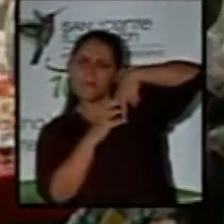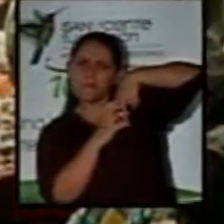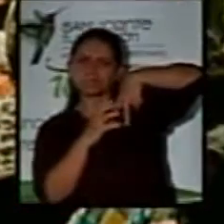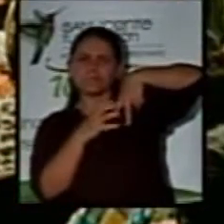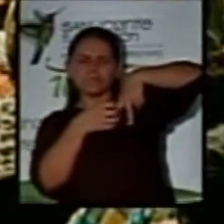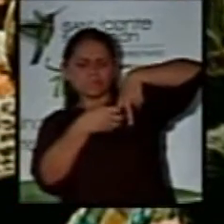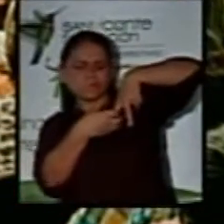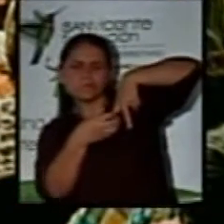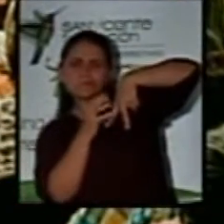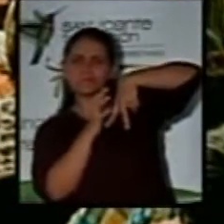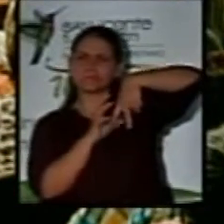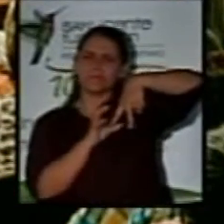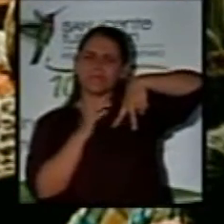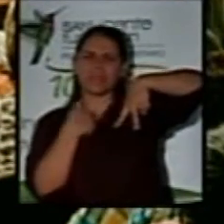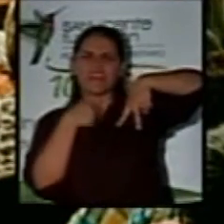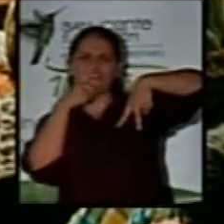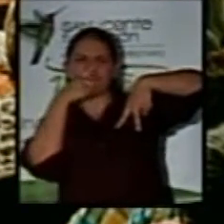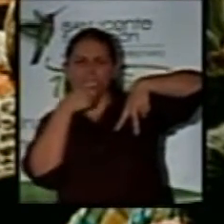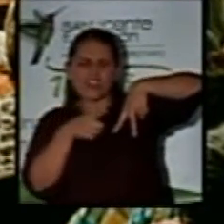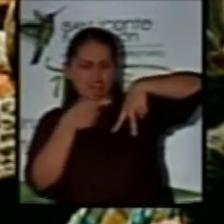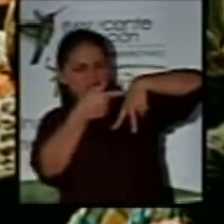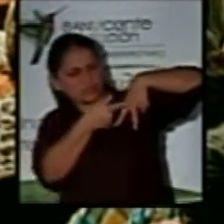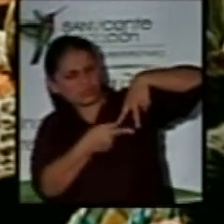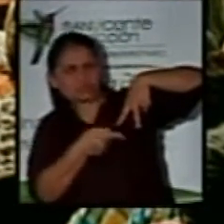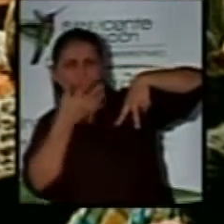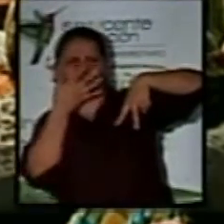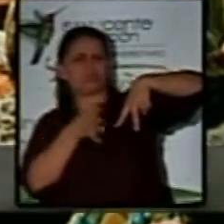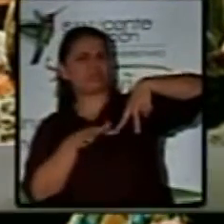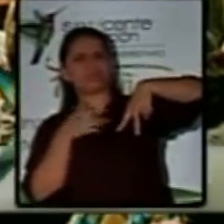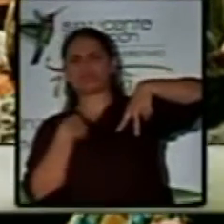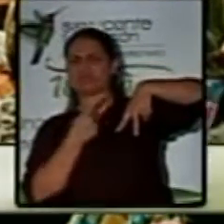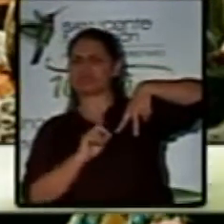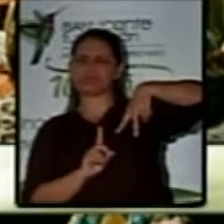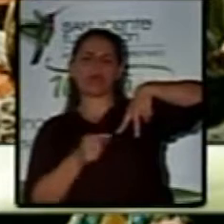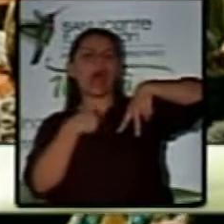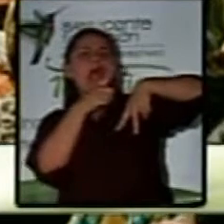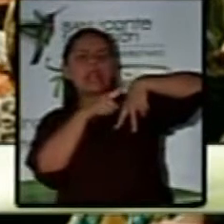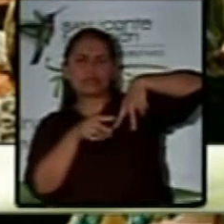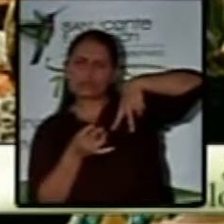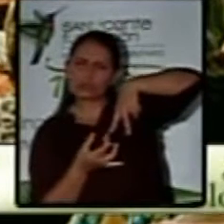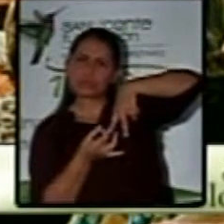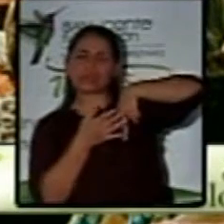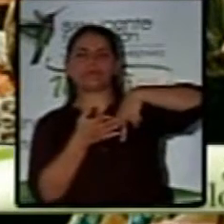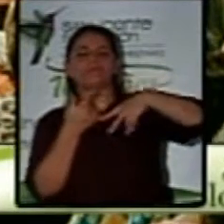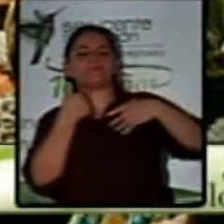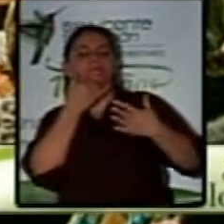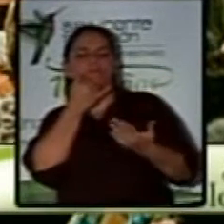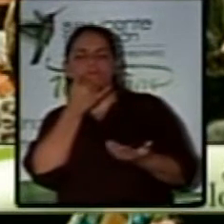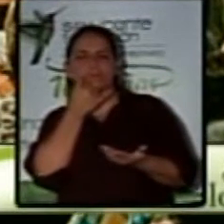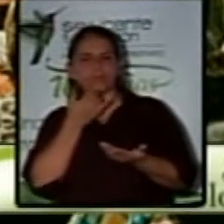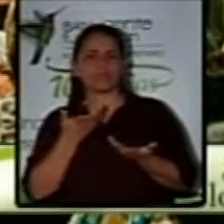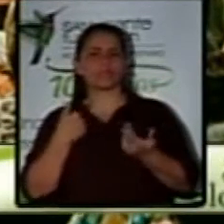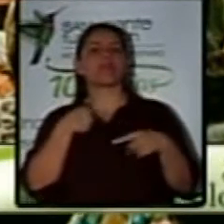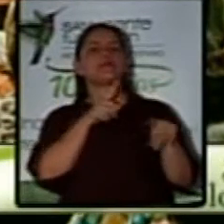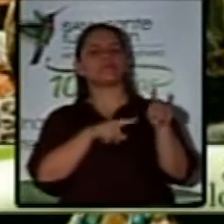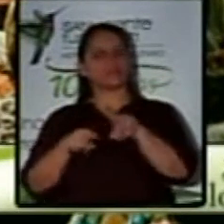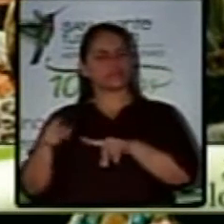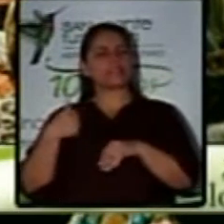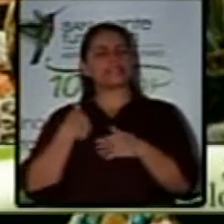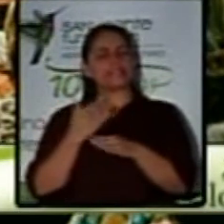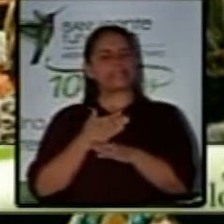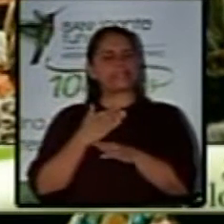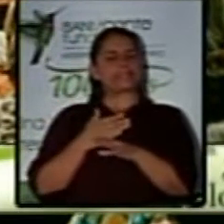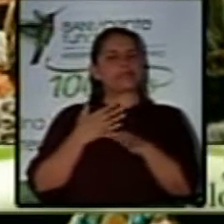dilatación varicosa que se ve fea, que puede apenar a la gente que la padece y fuera de eso puede ocasionar grandes